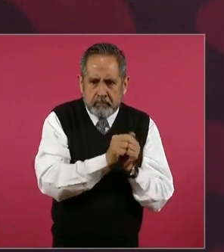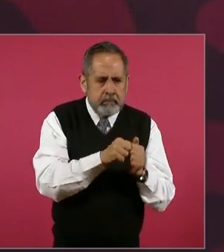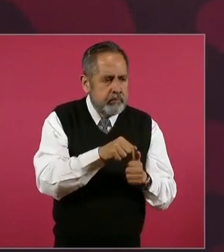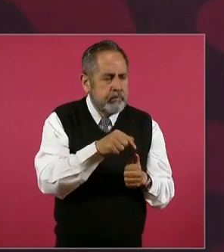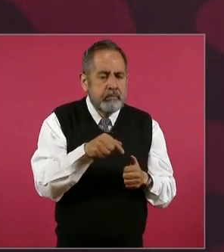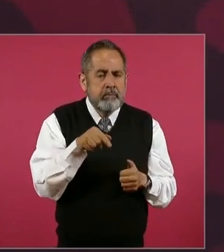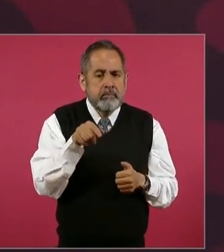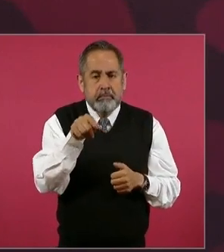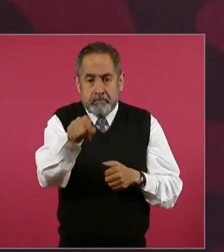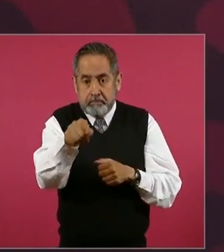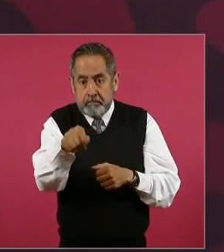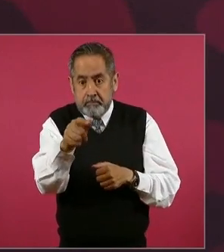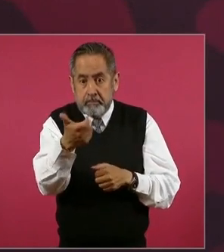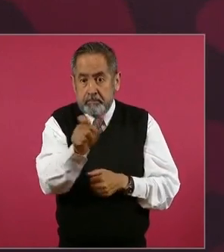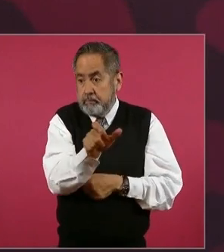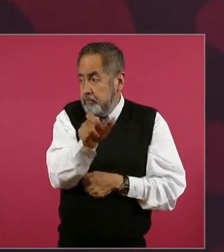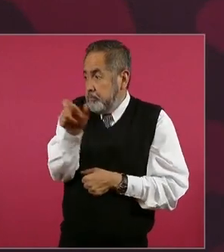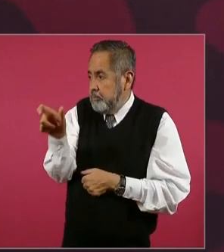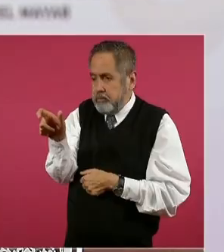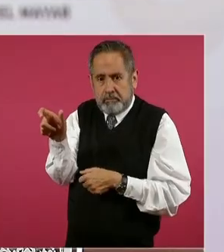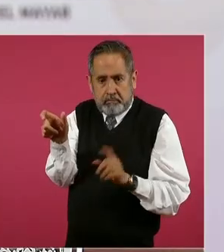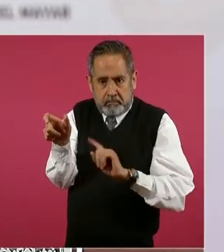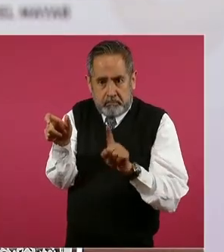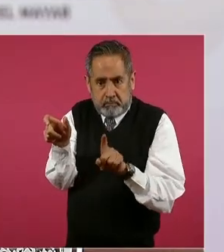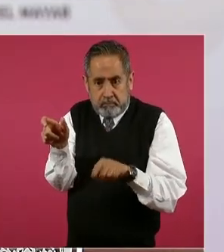base de que el